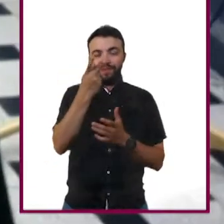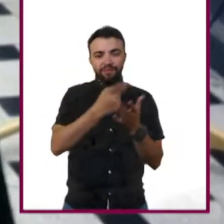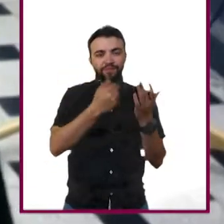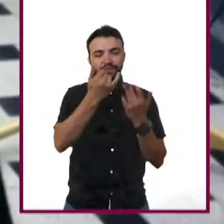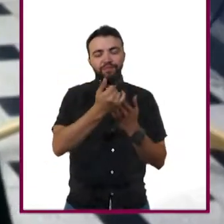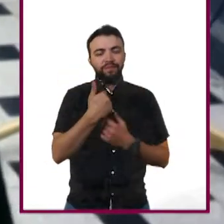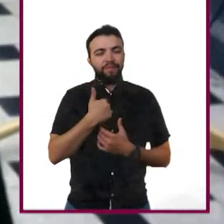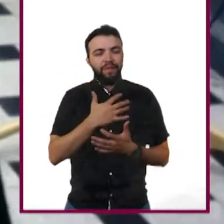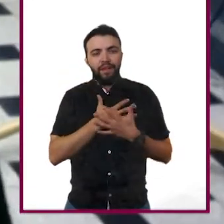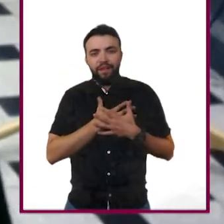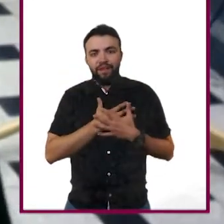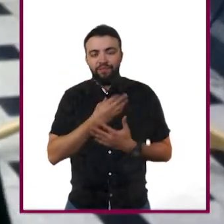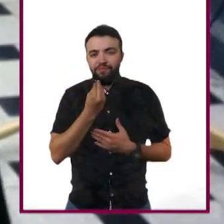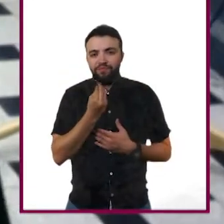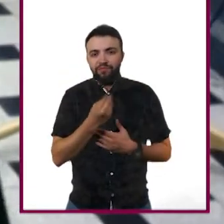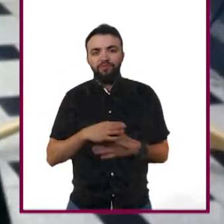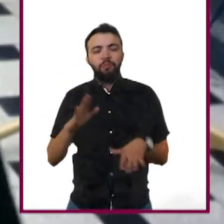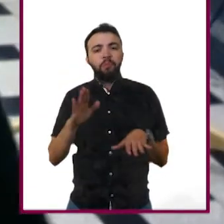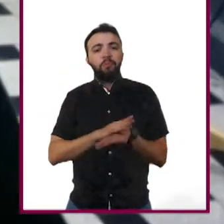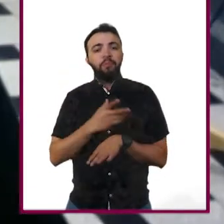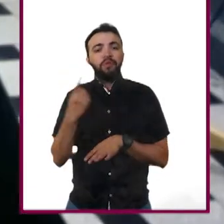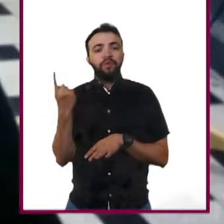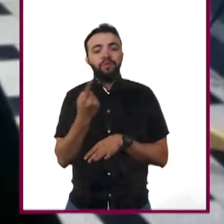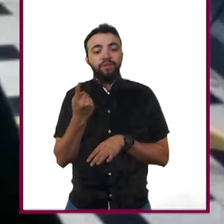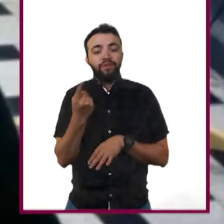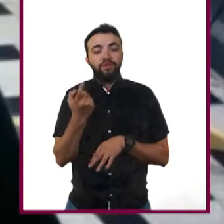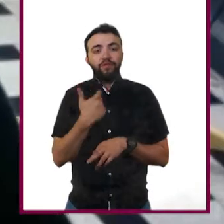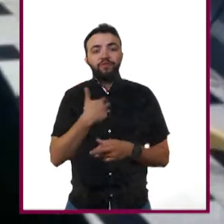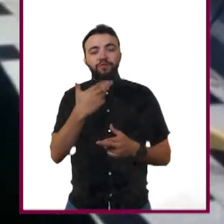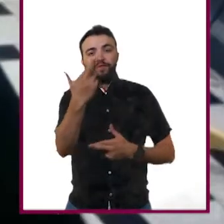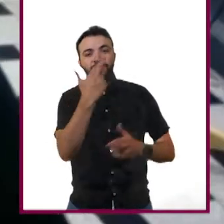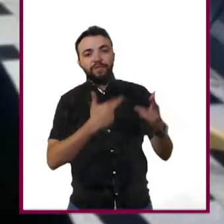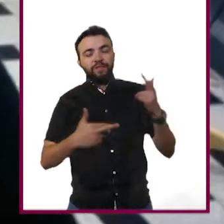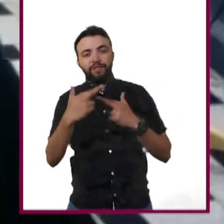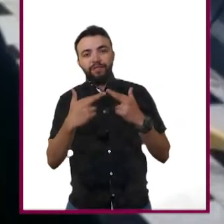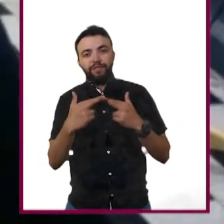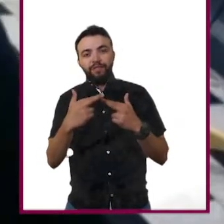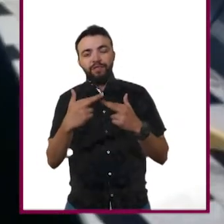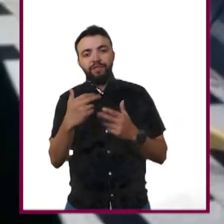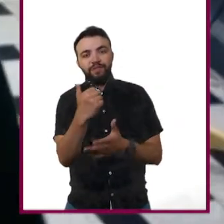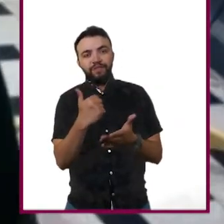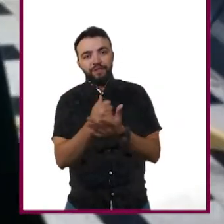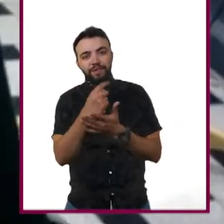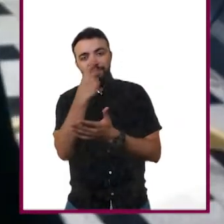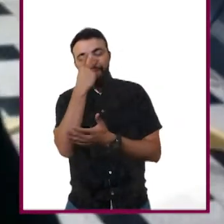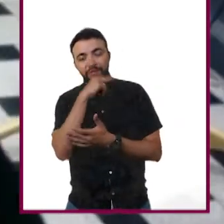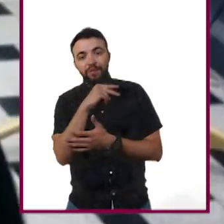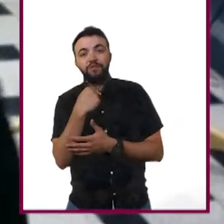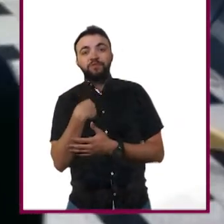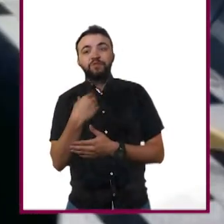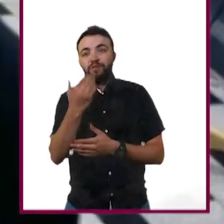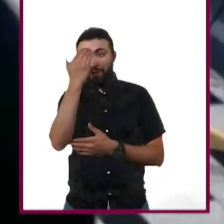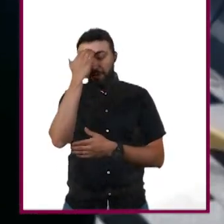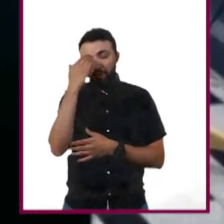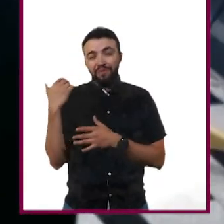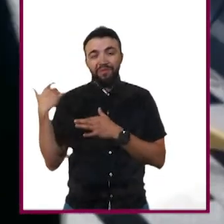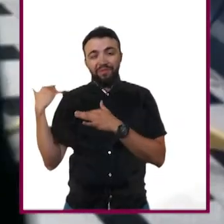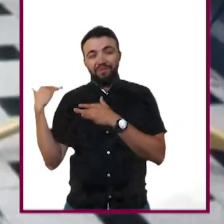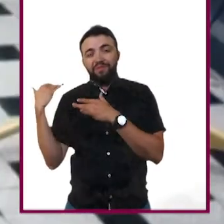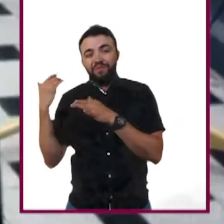querido, porque además regresé al Valle, que es un lugar que conocí desde hace muchísimo tiempo, antes de que